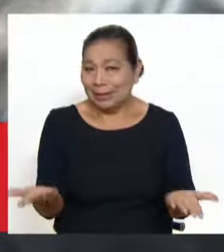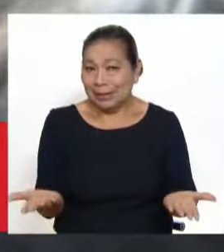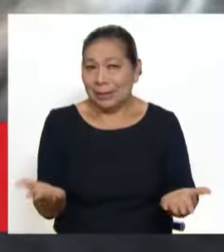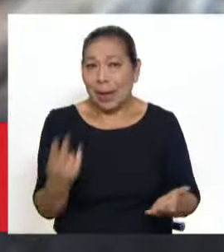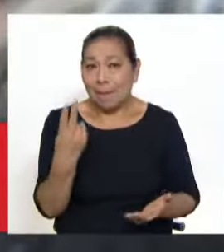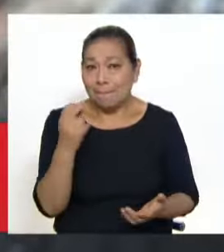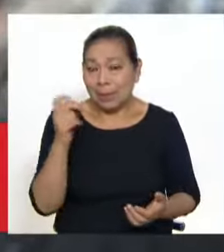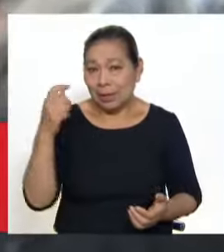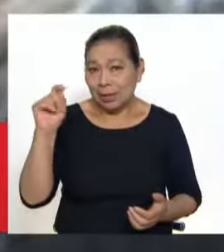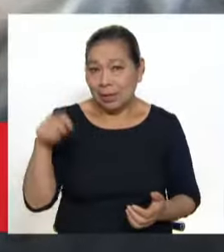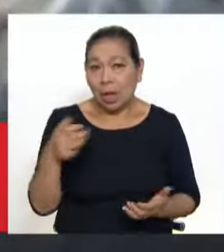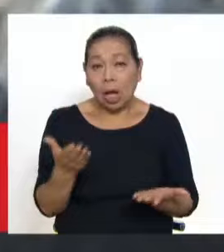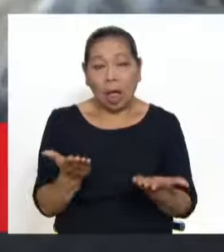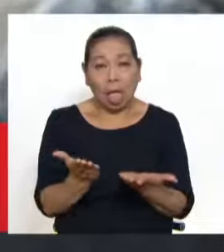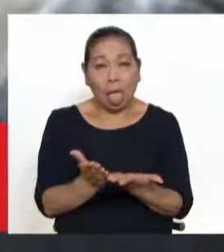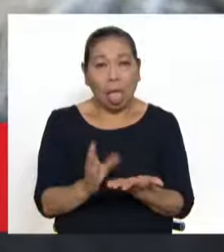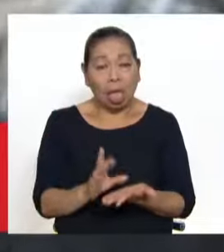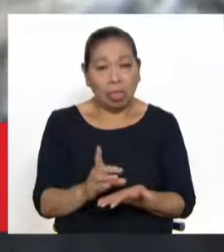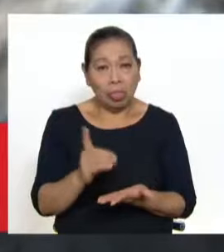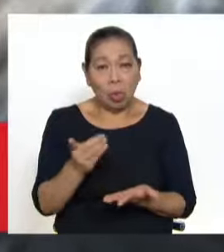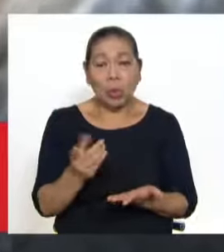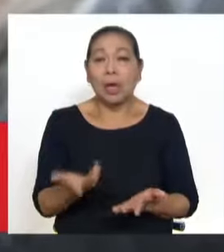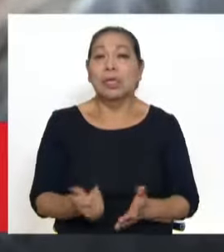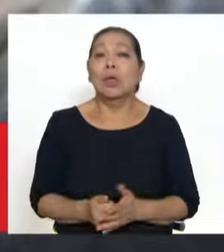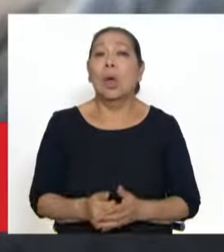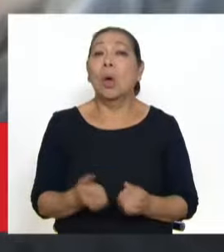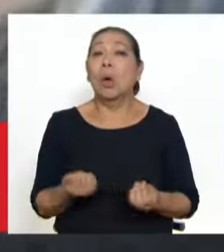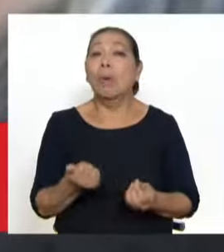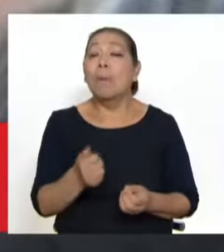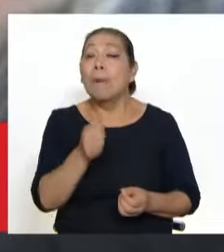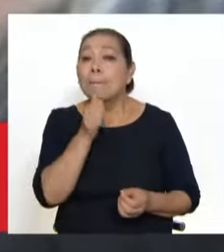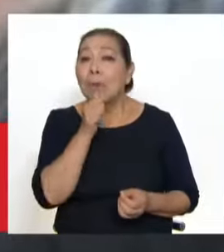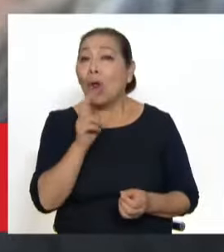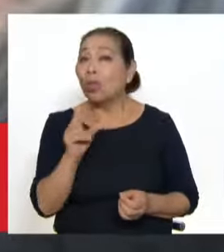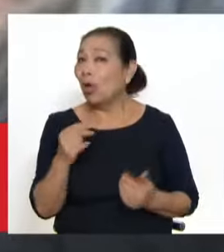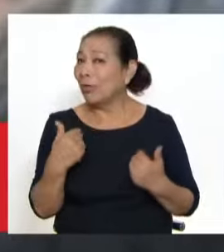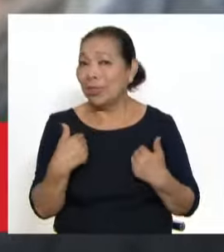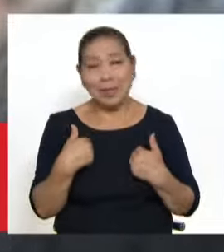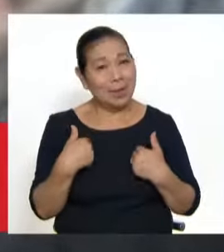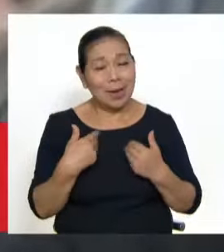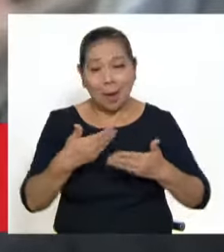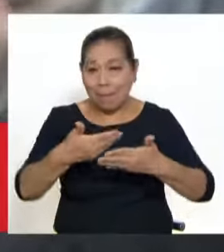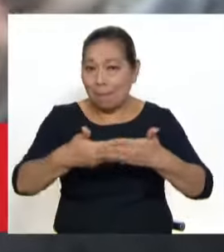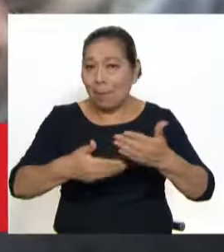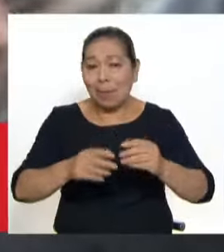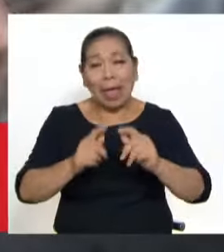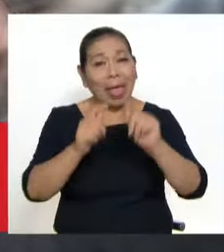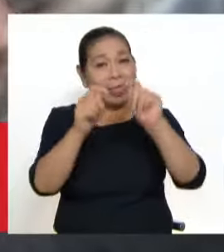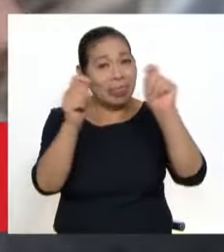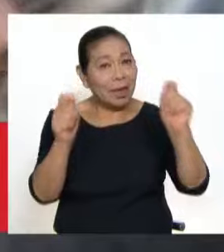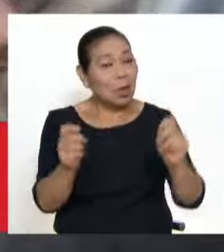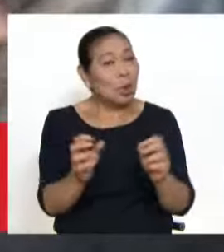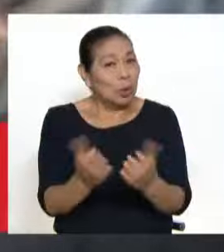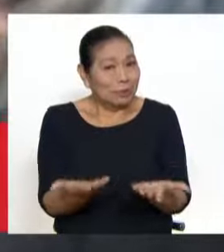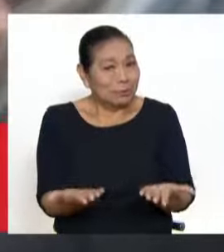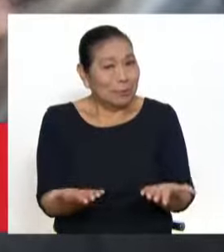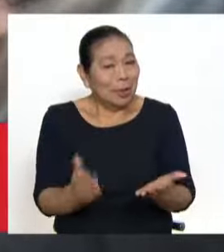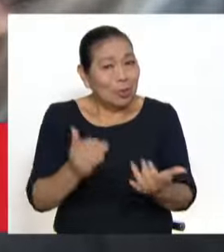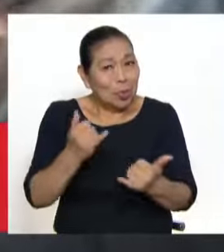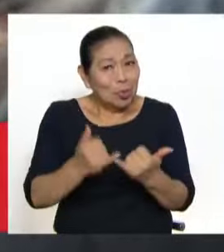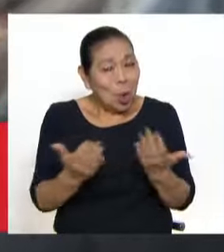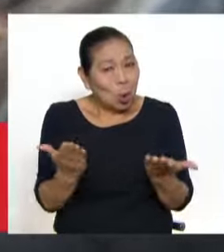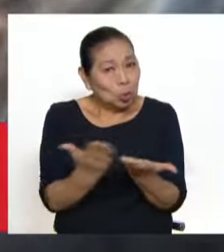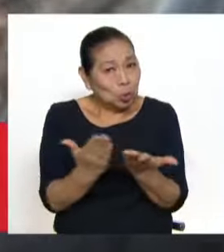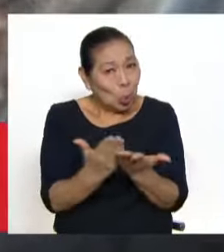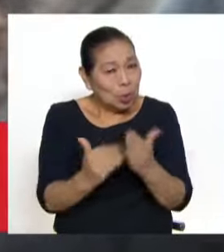el 20% tanto de educación nacional como particular no cuentan con este documento y un número importante no ha culminado